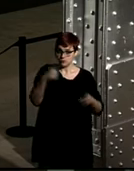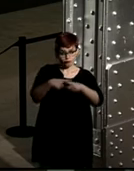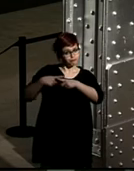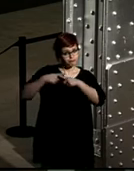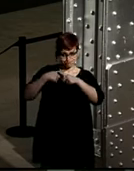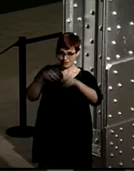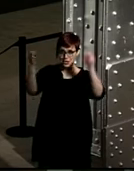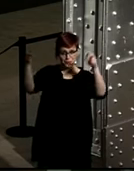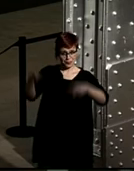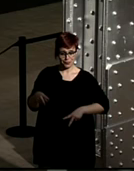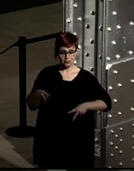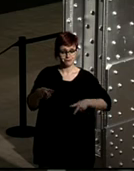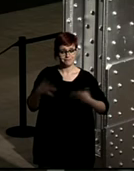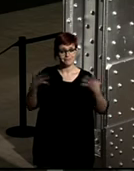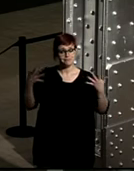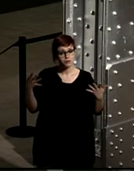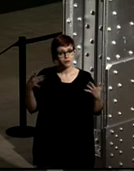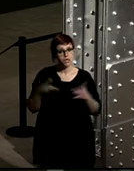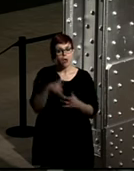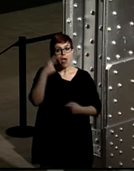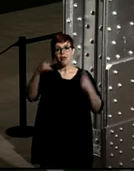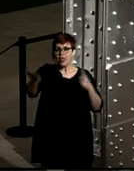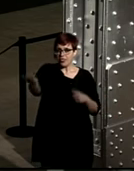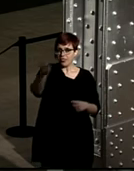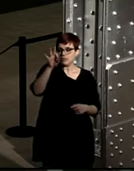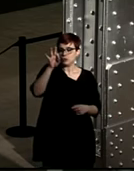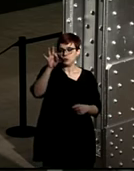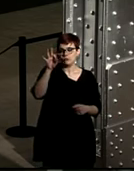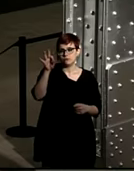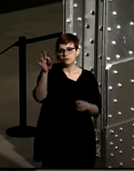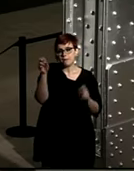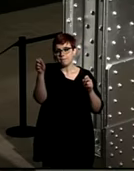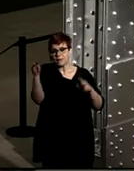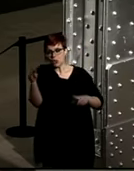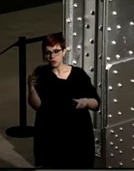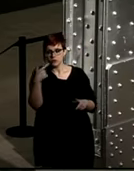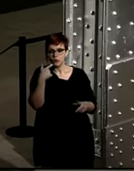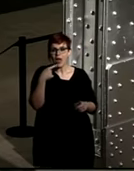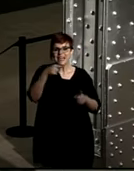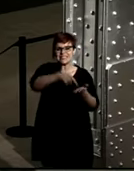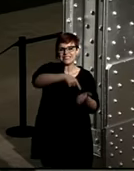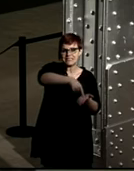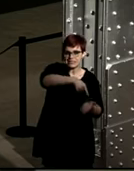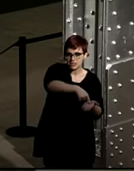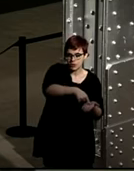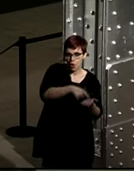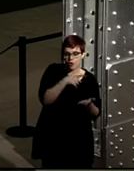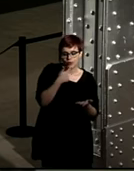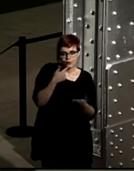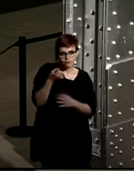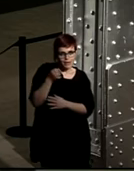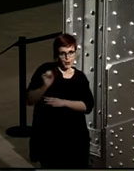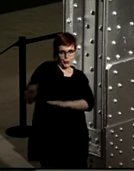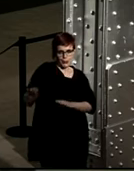comparto lo que decís. Para mí muchas veces la decisión está entre cuándo hay que insistir y cuándo hay que renunciar. En